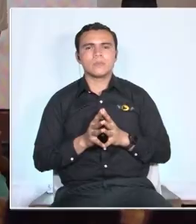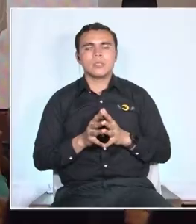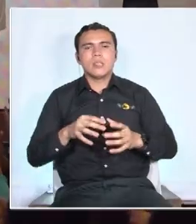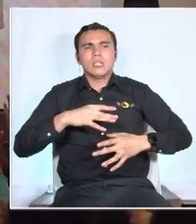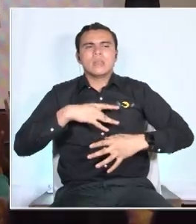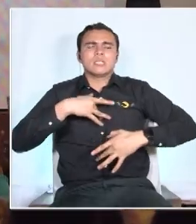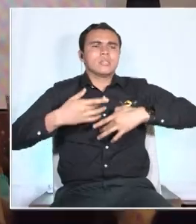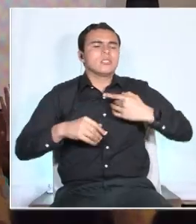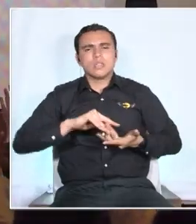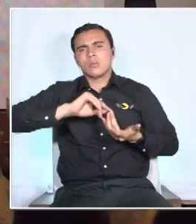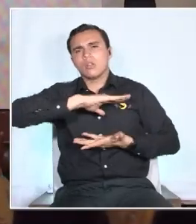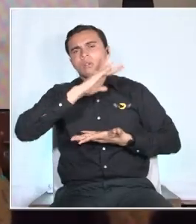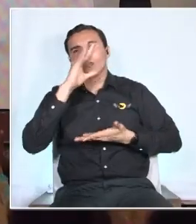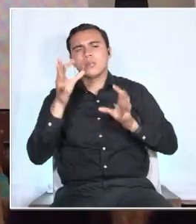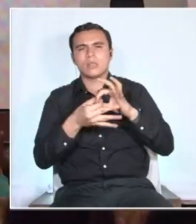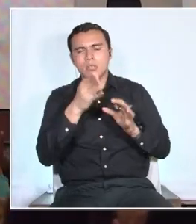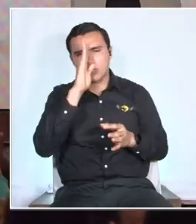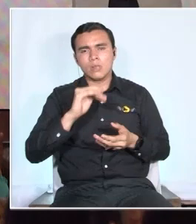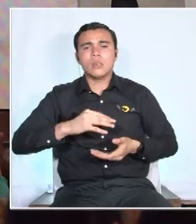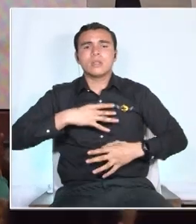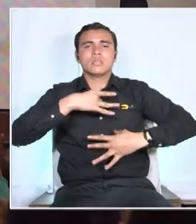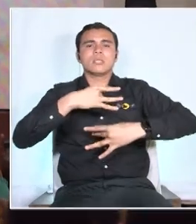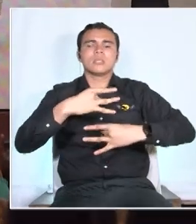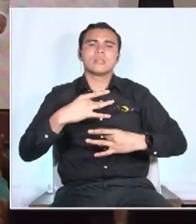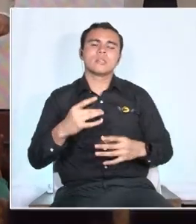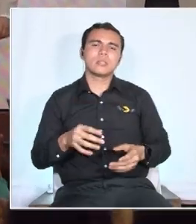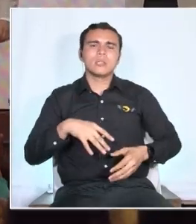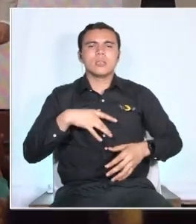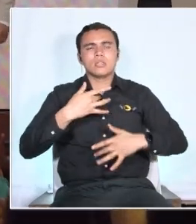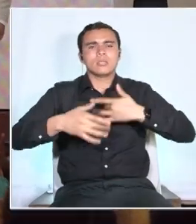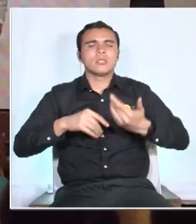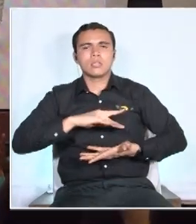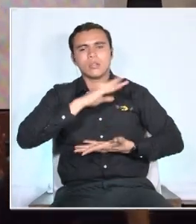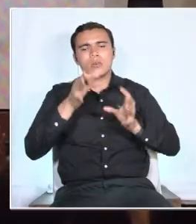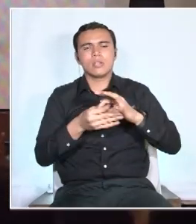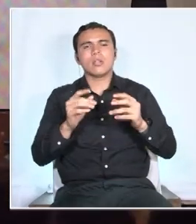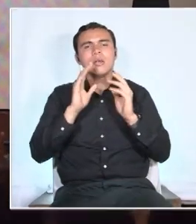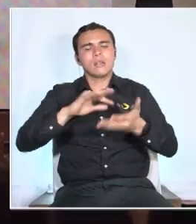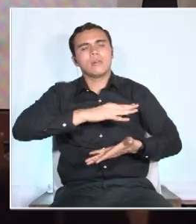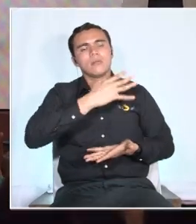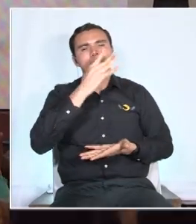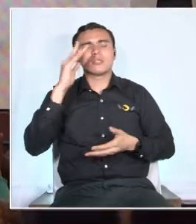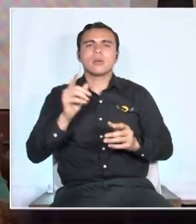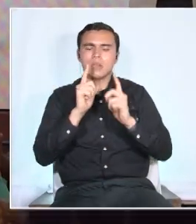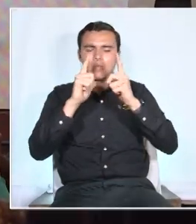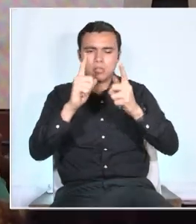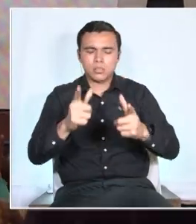Siento una gloria de Dios. Siento una gloria de Dios ahí. Subamos la alabanza, la adoración. Vamos. Shaka tu